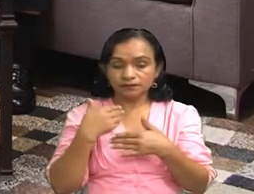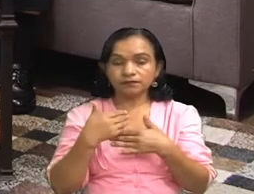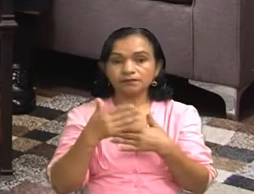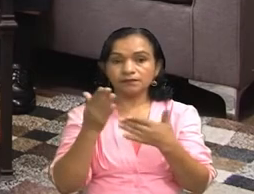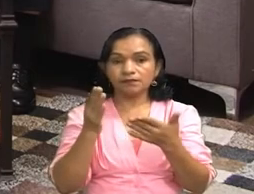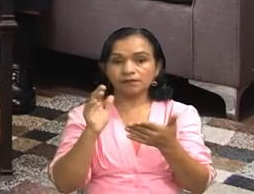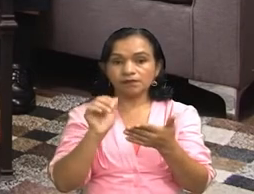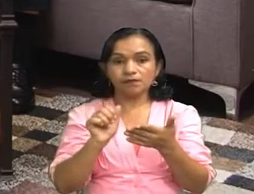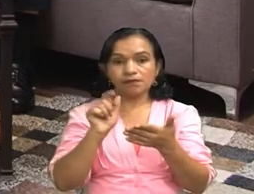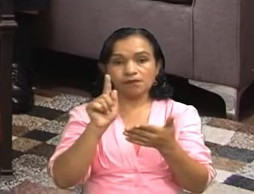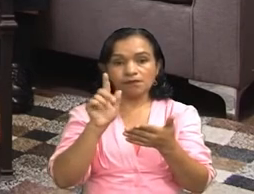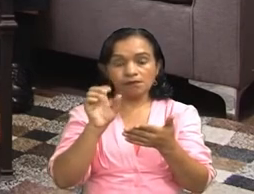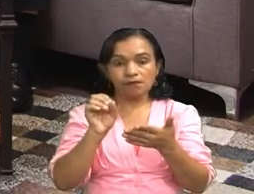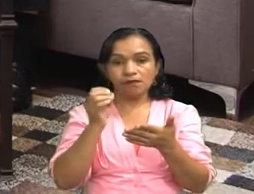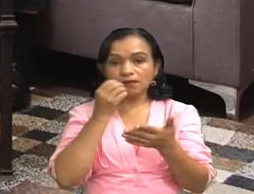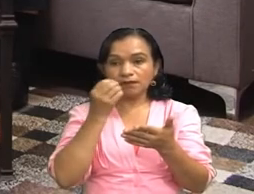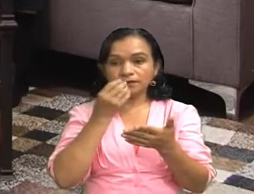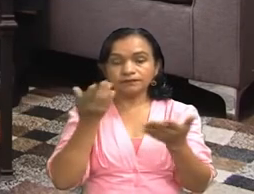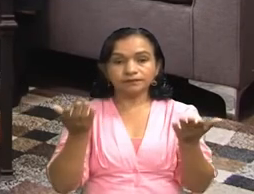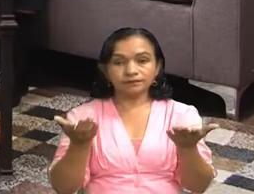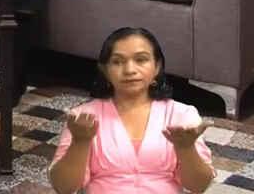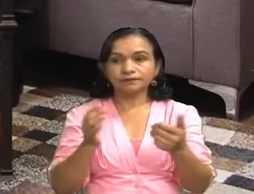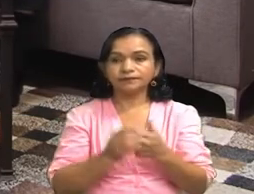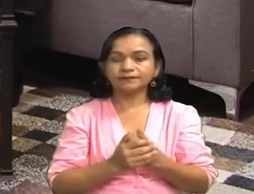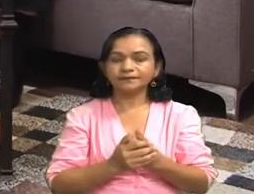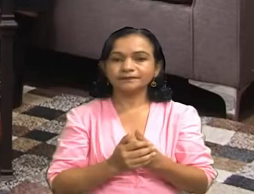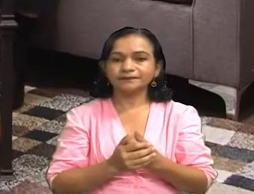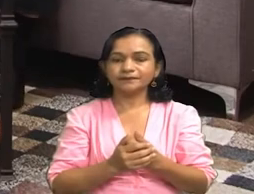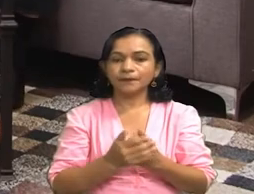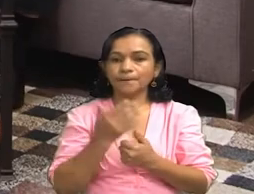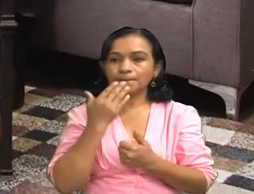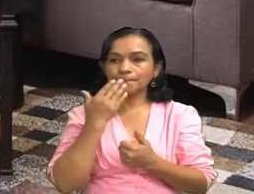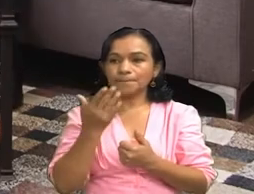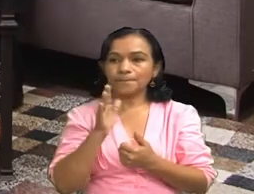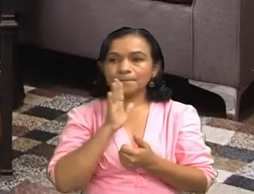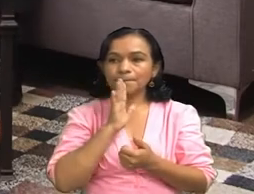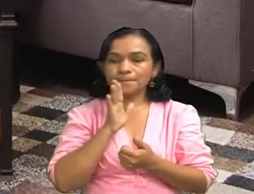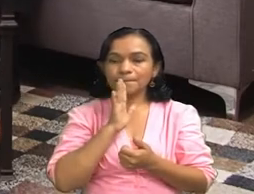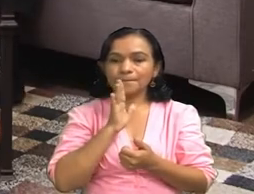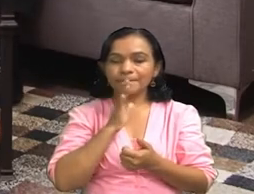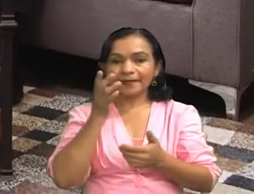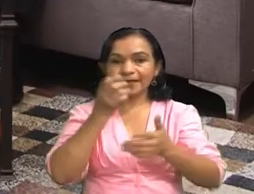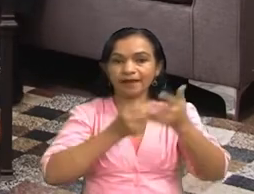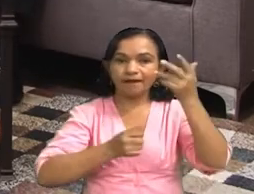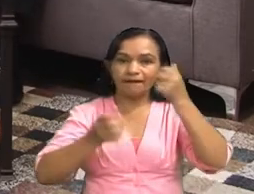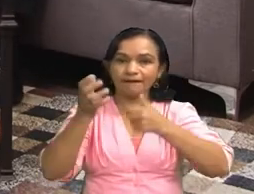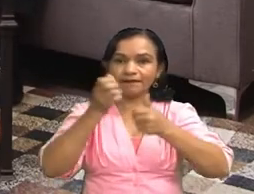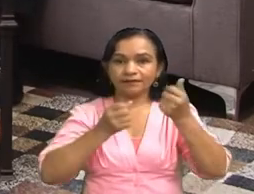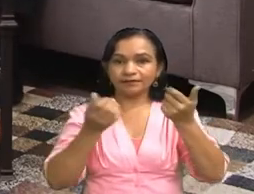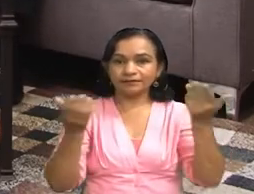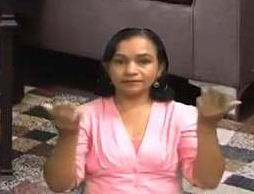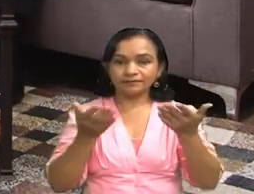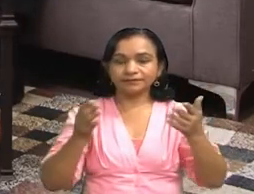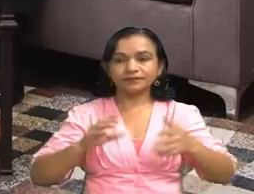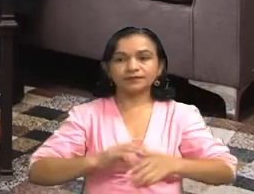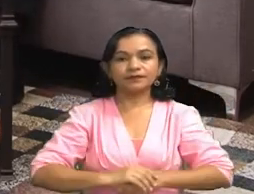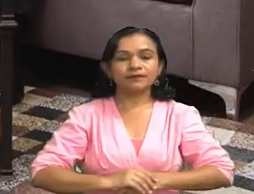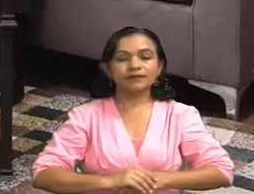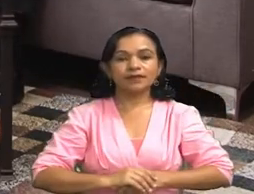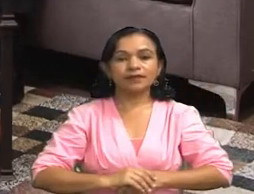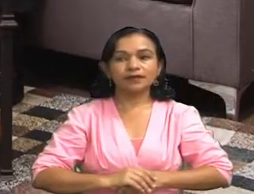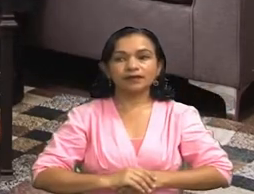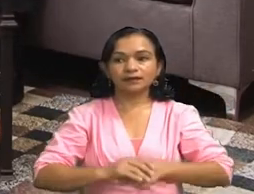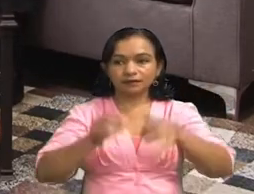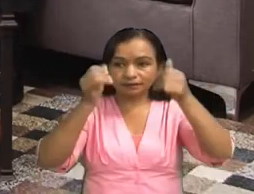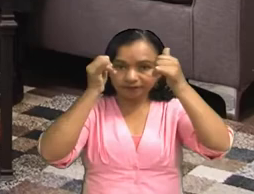¿no? También todo eso. Bueno, mira, hablemos de los lácteos. Por favor. Porque es de parte la